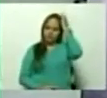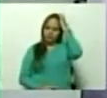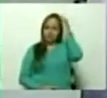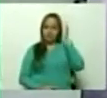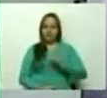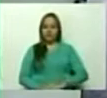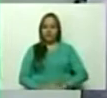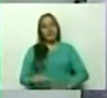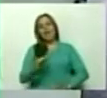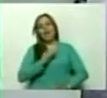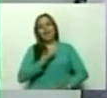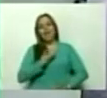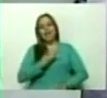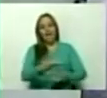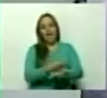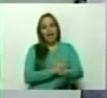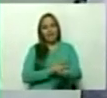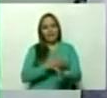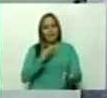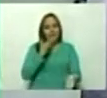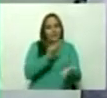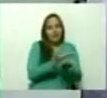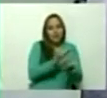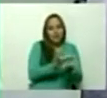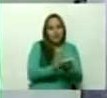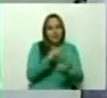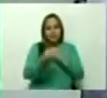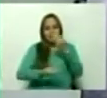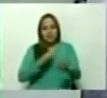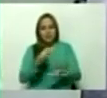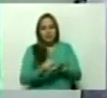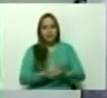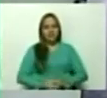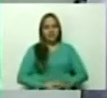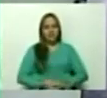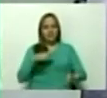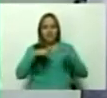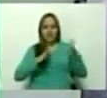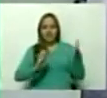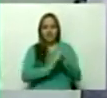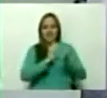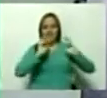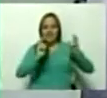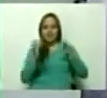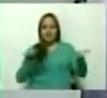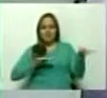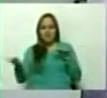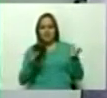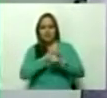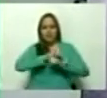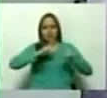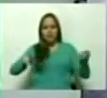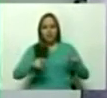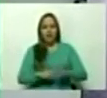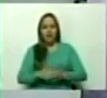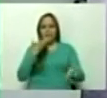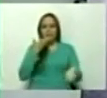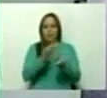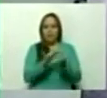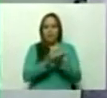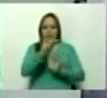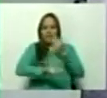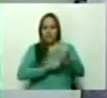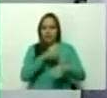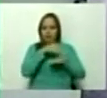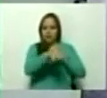los alcaldes como candidatos presentaron una serie de propuestas, buena parte ya relacionadas al tema de servicios públicos. De las propuestas para